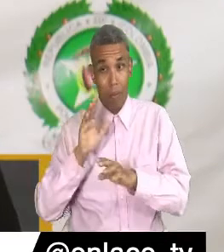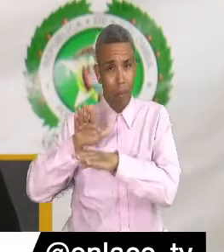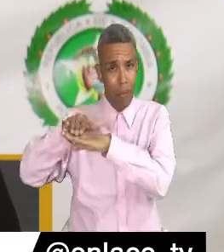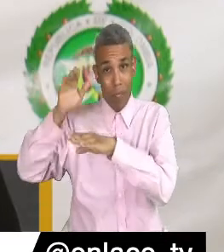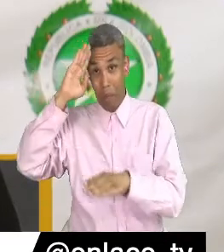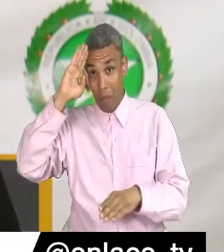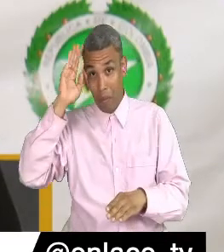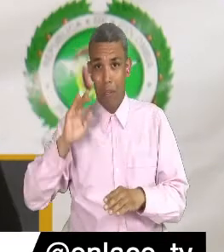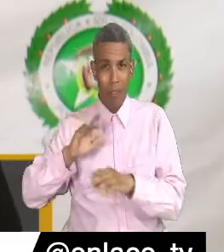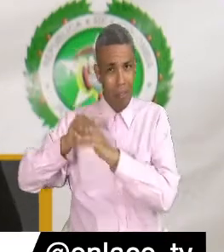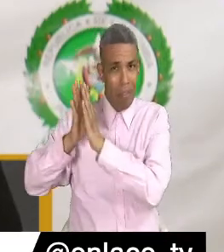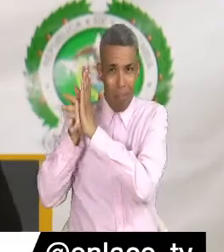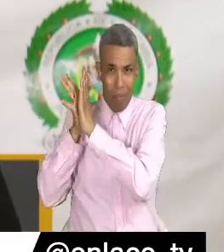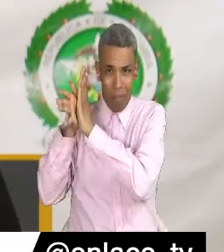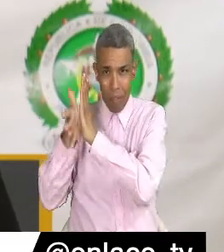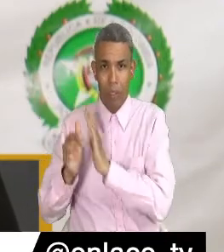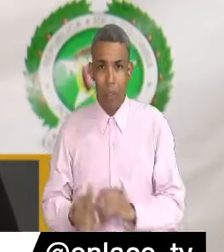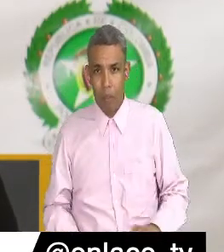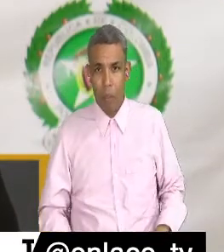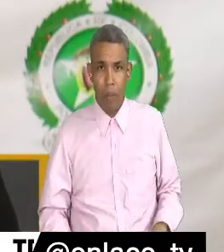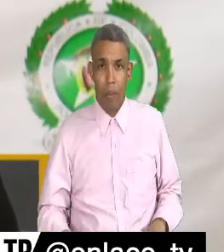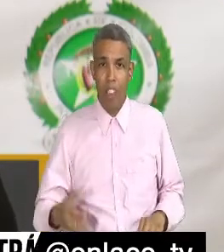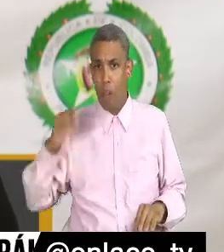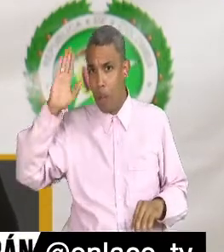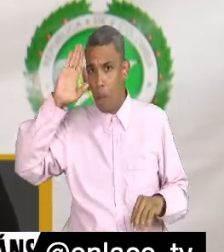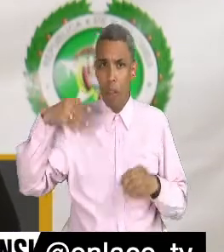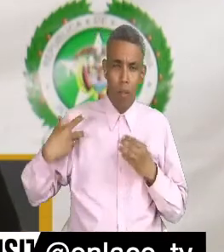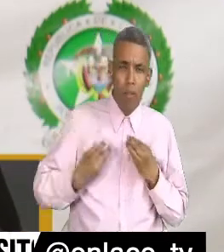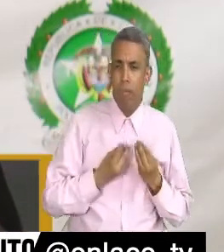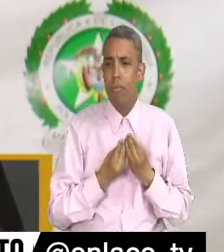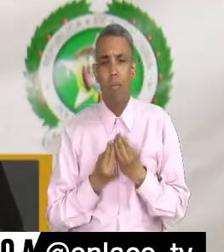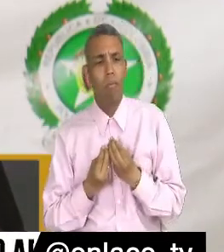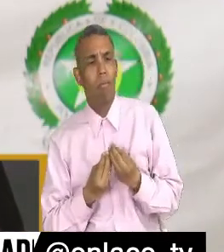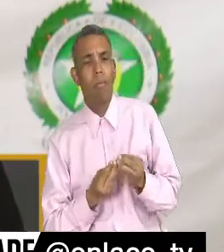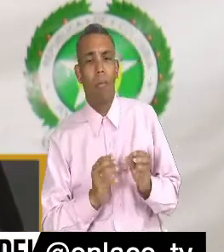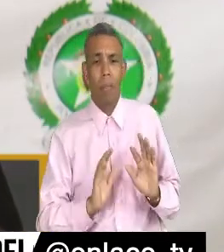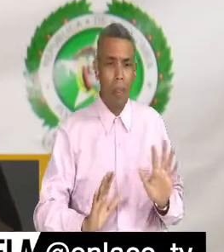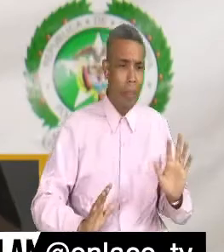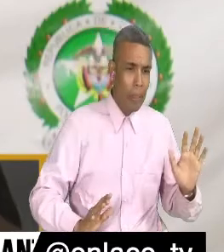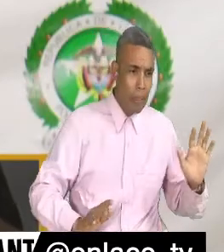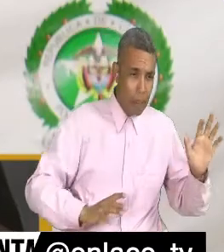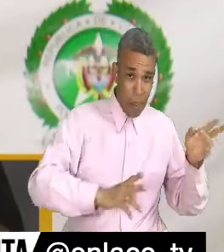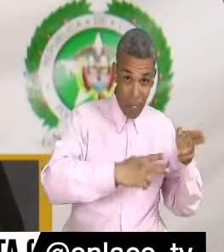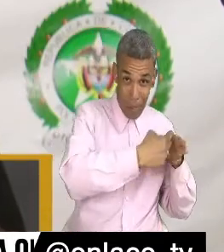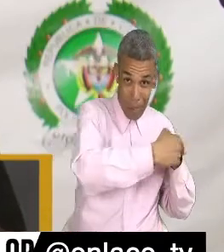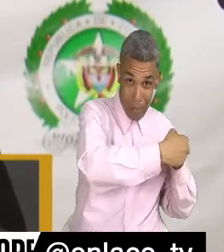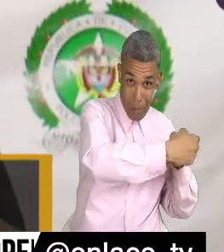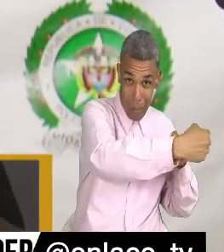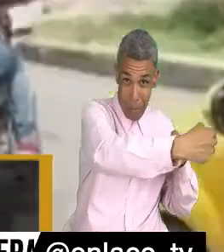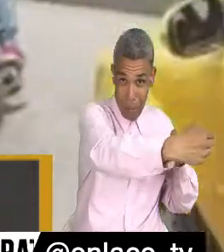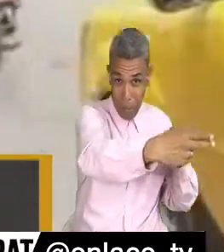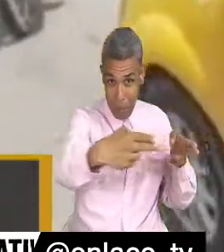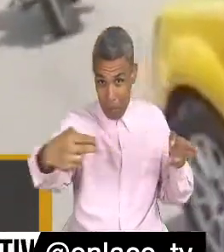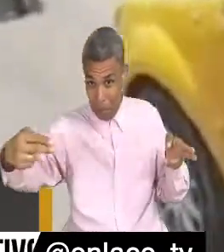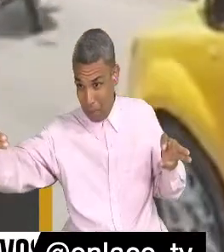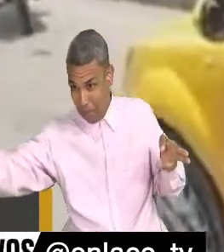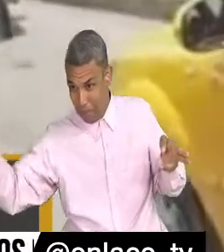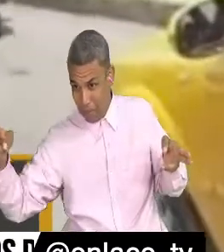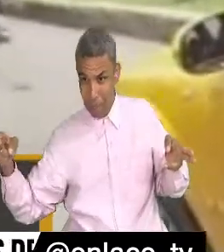se hace un acordonamiento de varios lugares y se da inicio a través de los sistemas de identificación del vehículo que quedaron